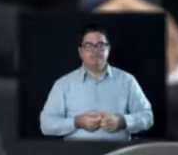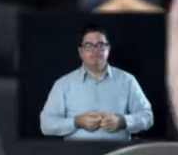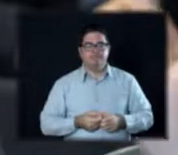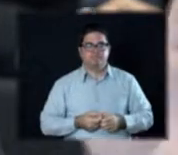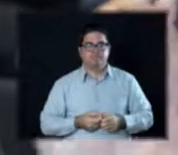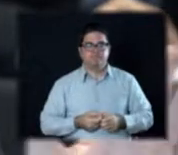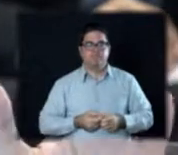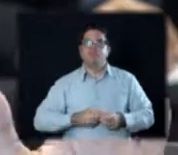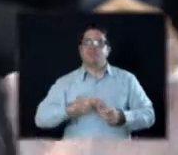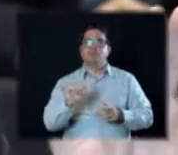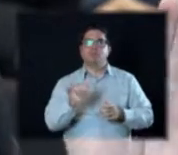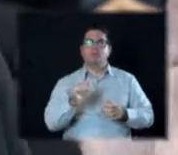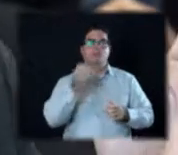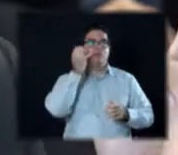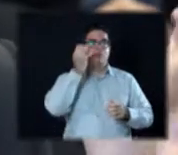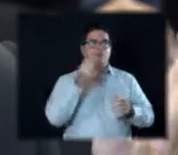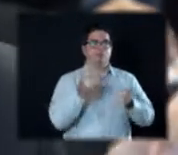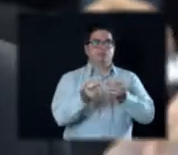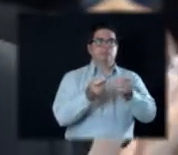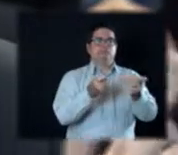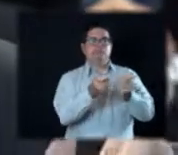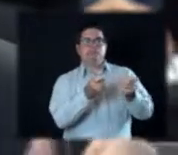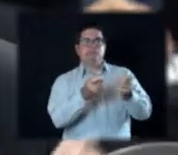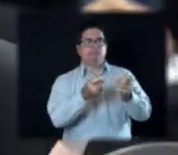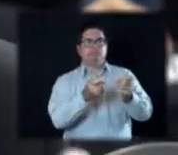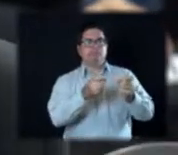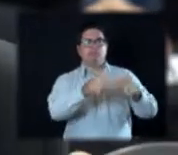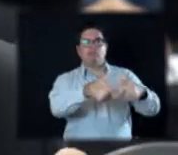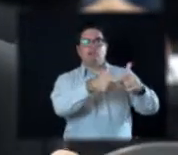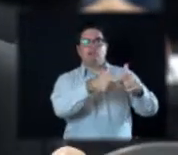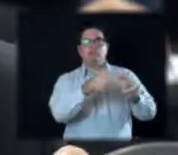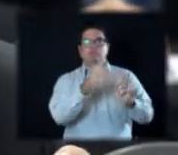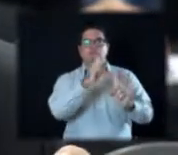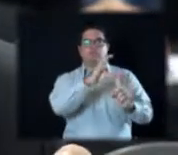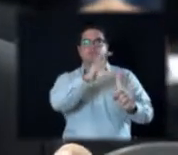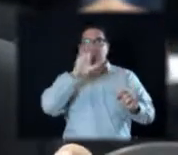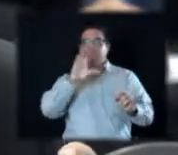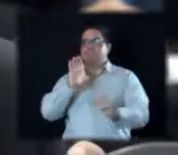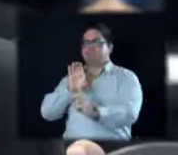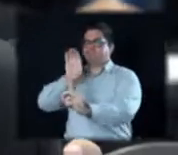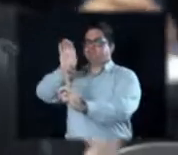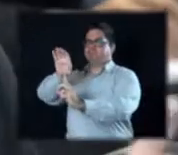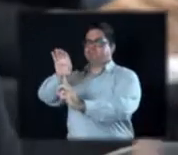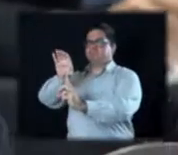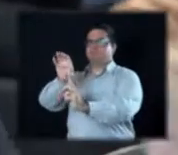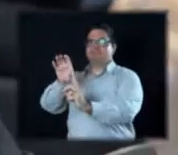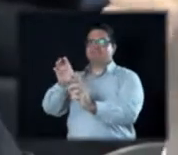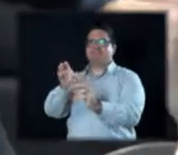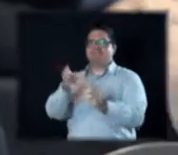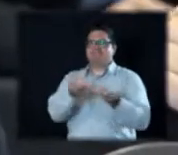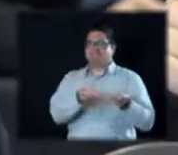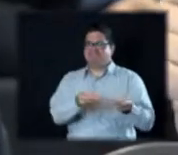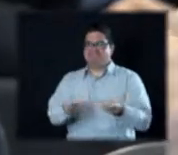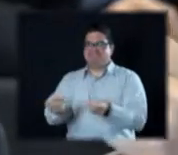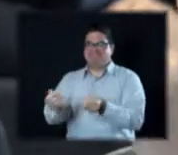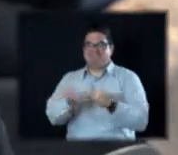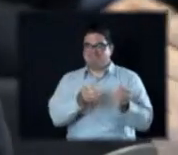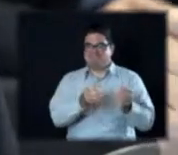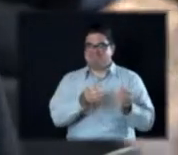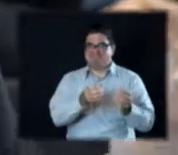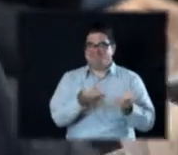Además del hecho de que cada vez que un gobierno sale del poder, no hay una transición operacional real.